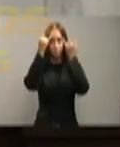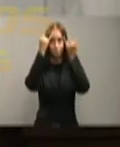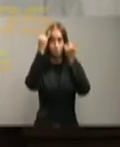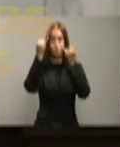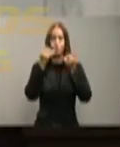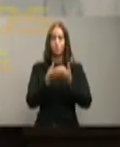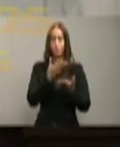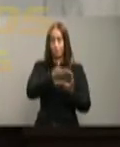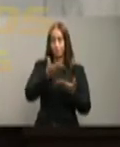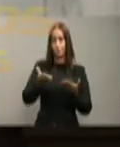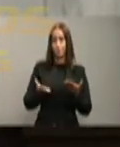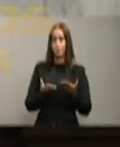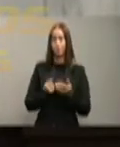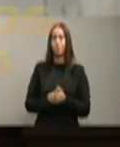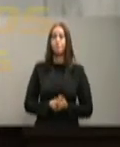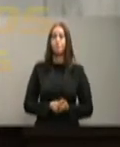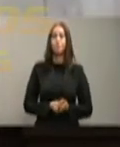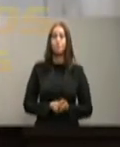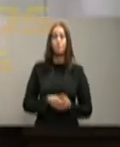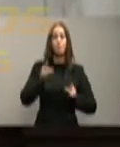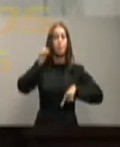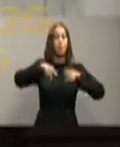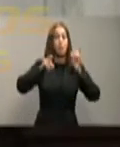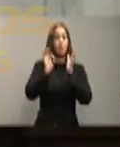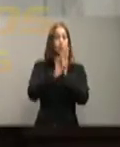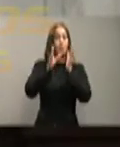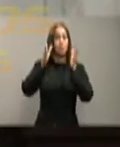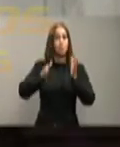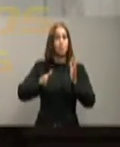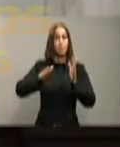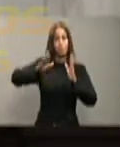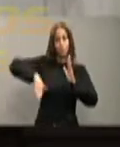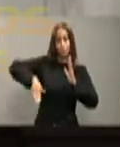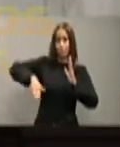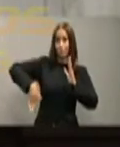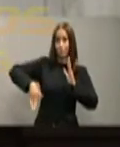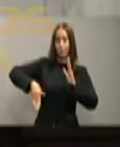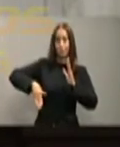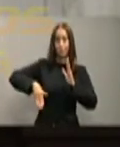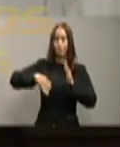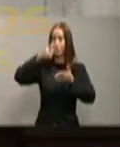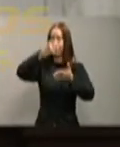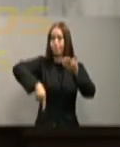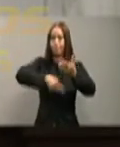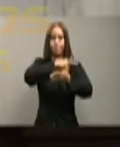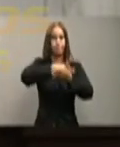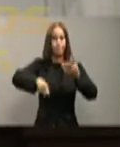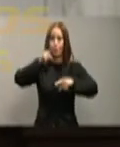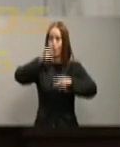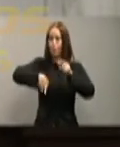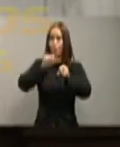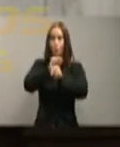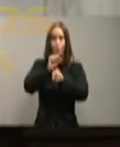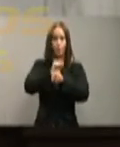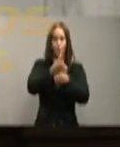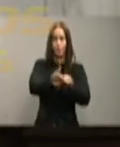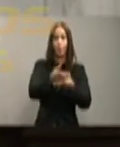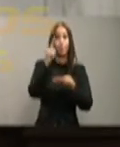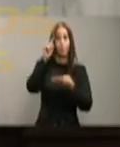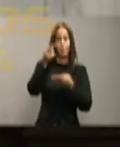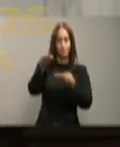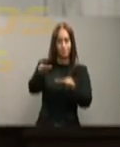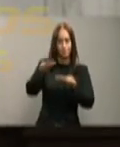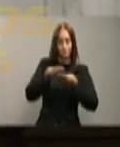fecha. Pero si algún funcionario no lo hace, estará suspendido hasta que entregue la